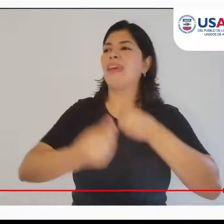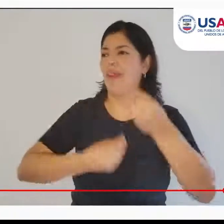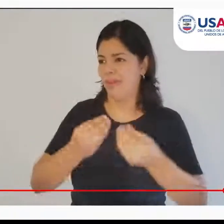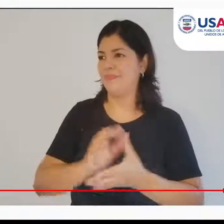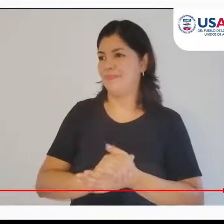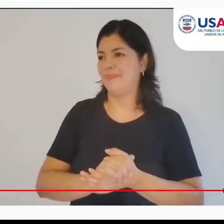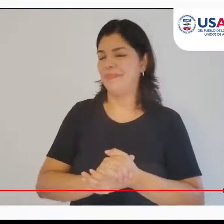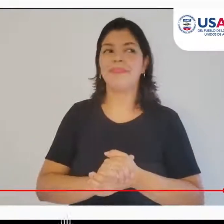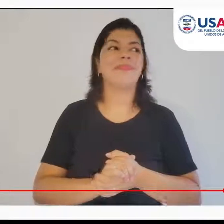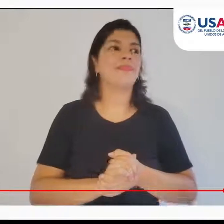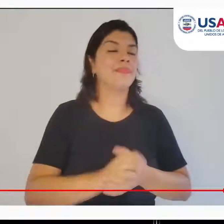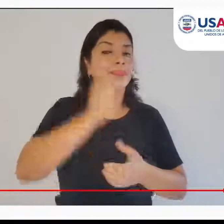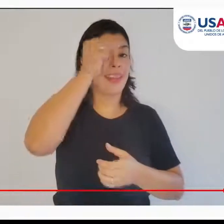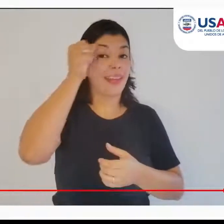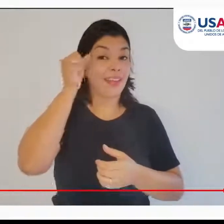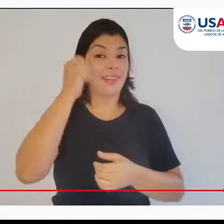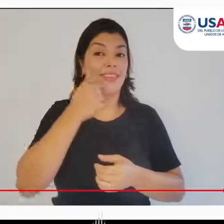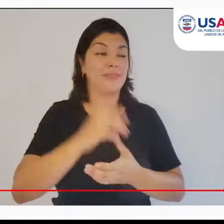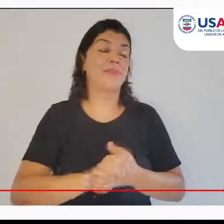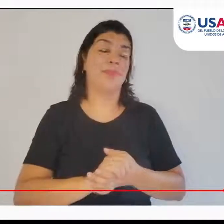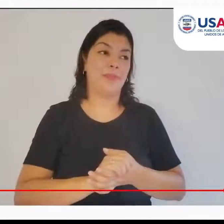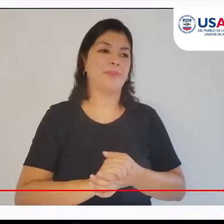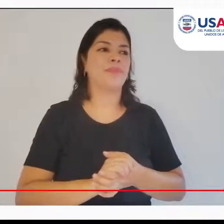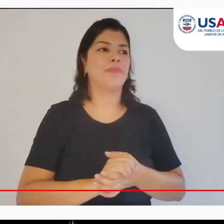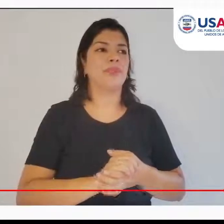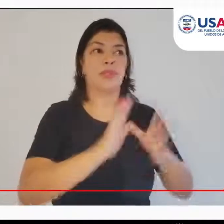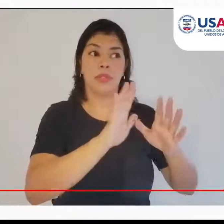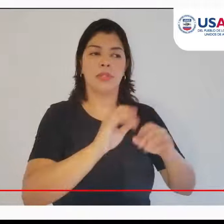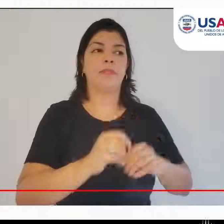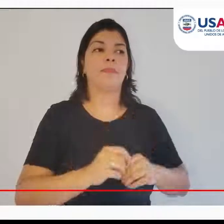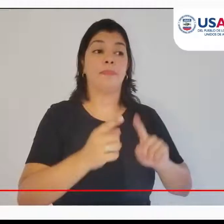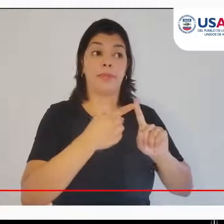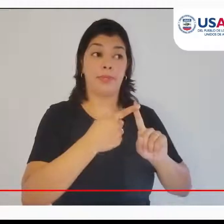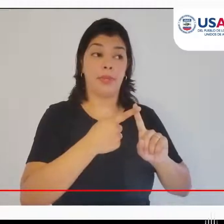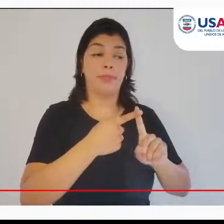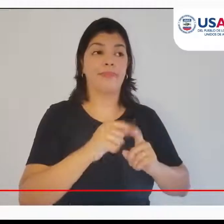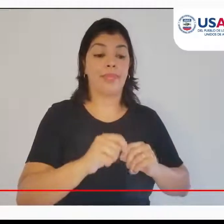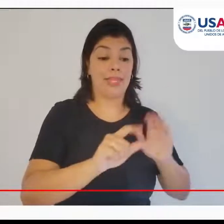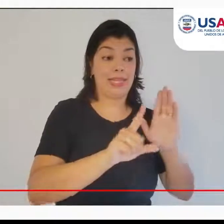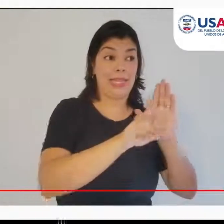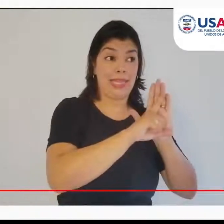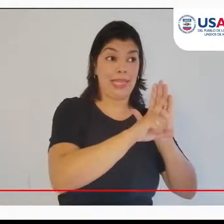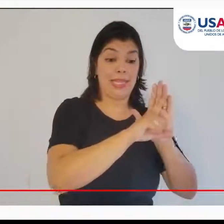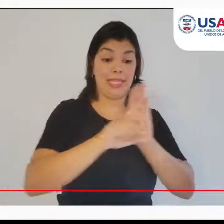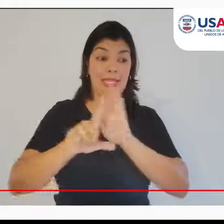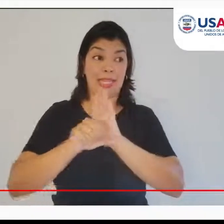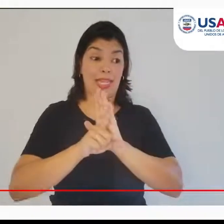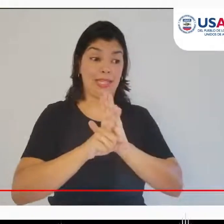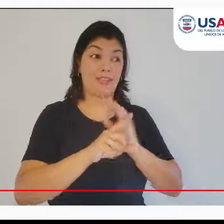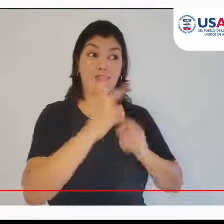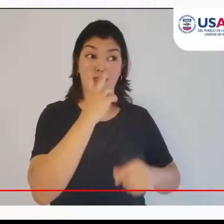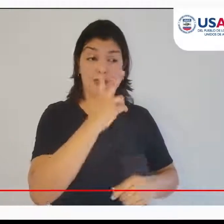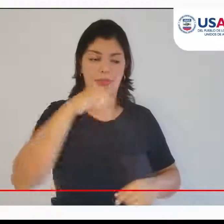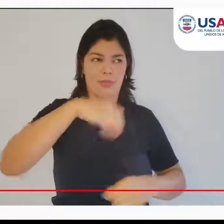ese proceso. Bueno, Diego, para esto es importante primero tener en cuenta que hay dos leyes principales en Colombia que nos